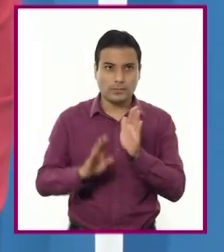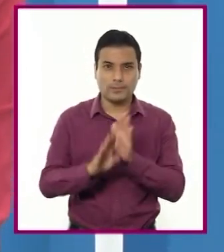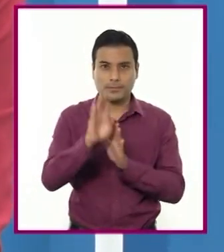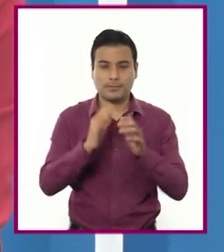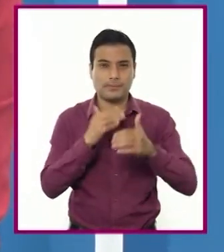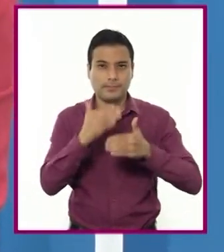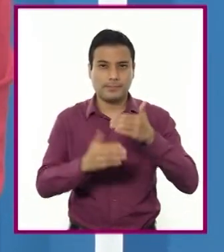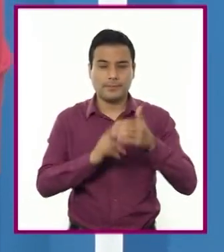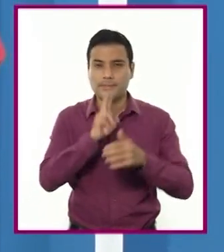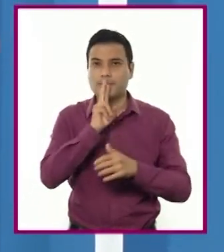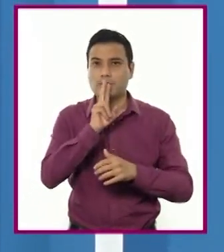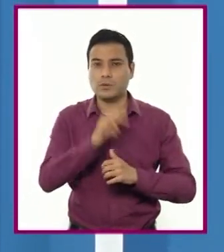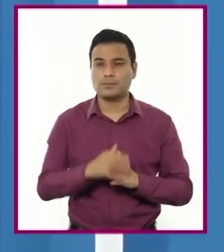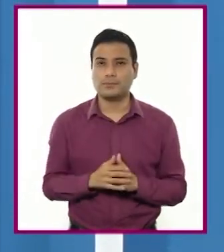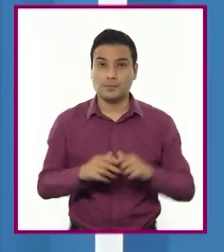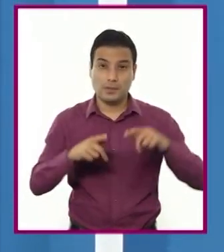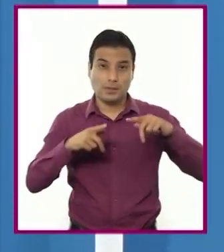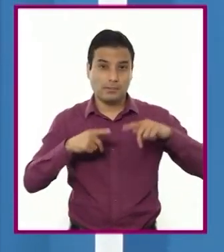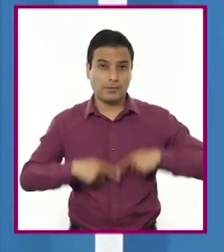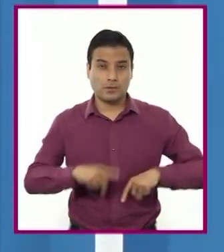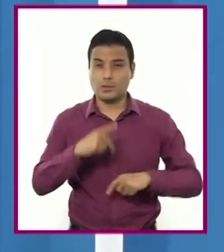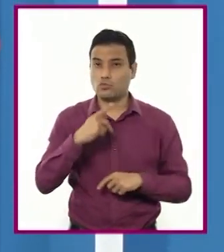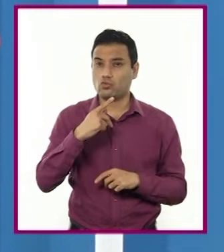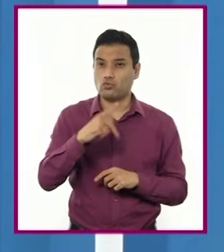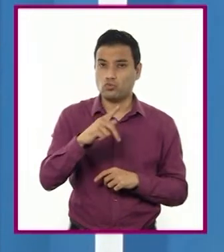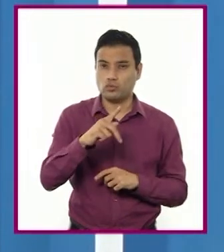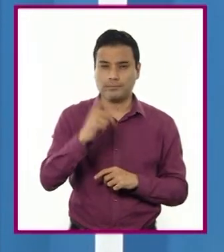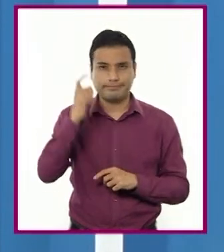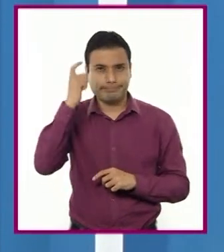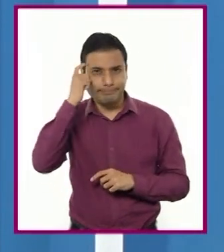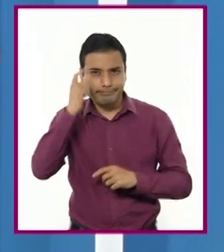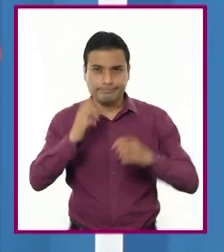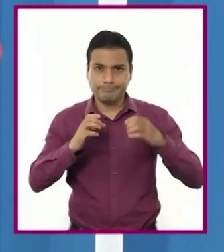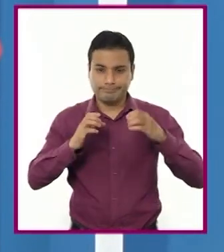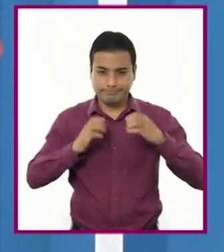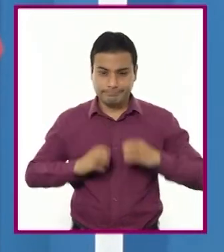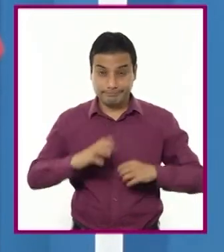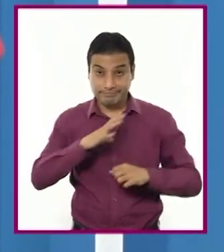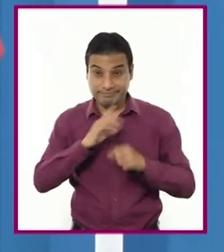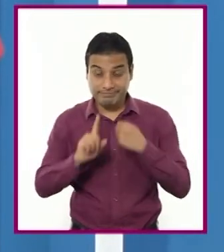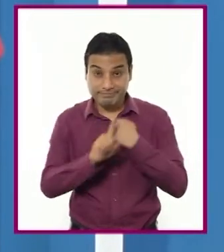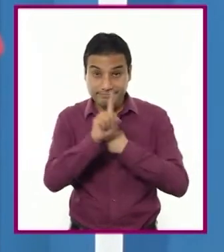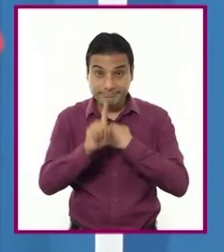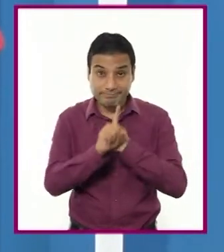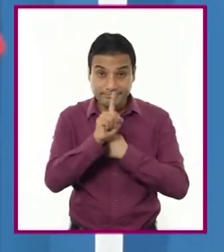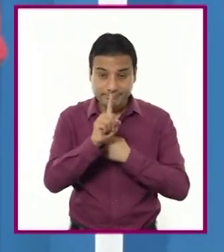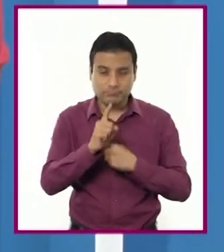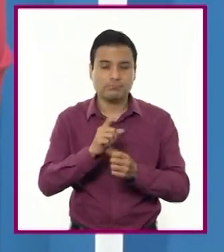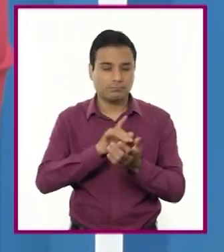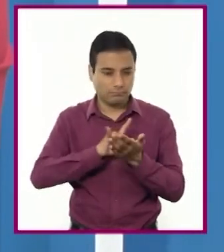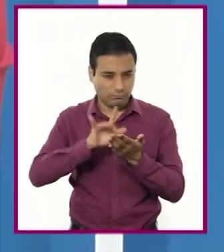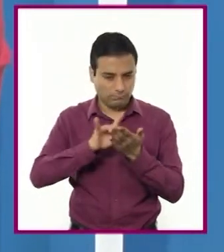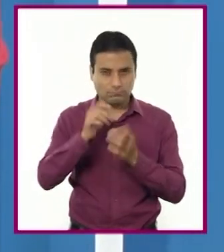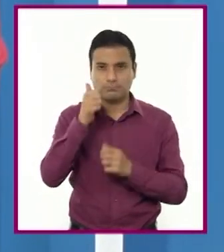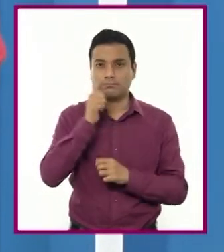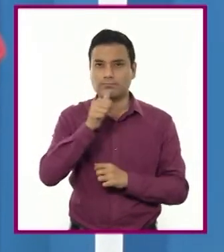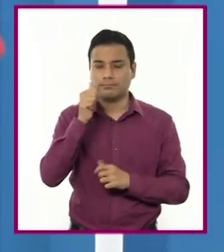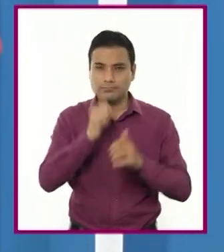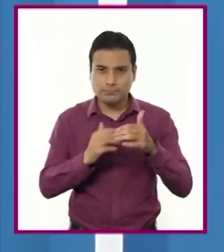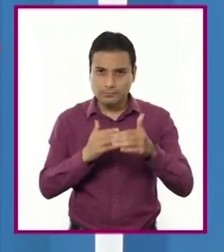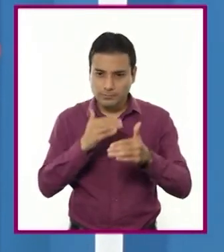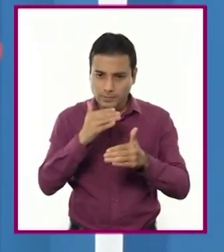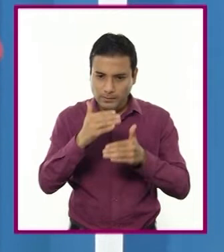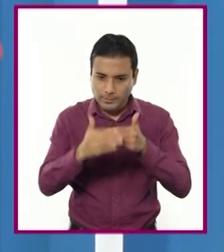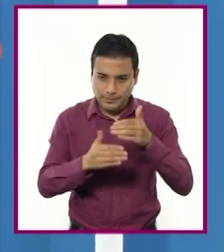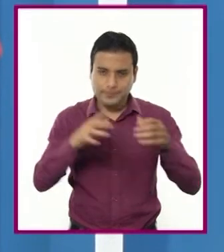principalmente de quienes por su condición física, mental o social enfrentan una situación de vulnerabilidad, hasta lograr su